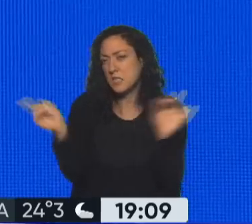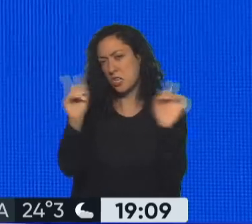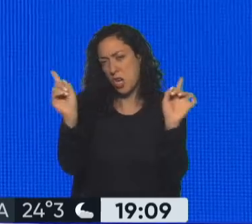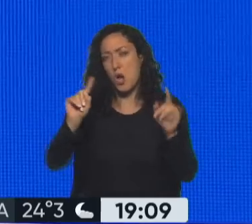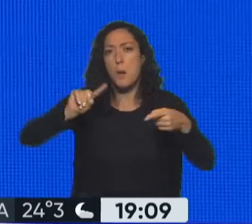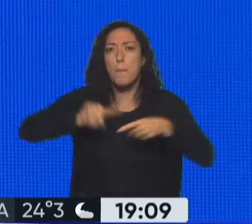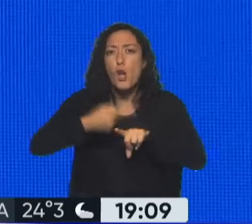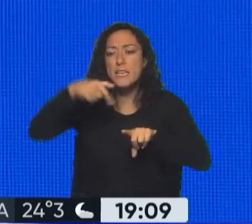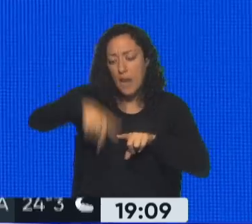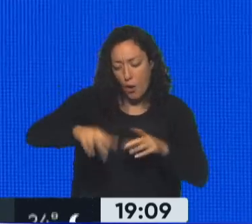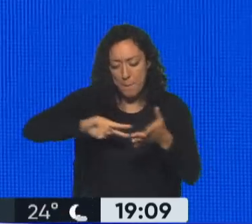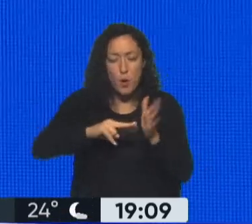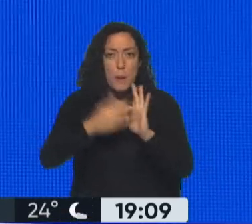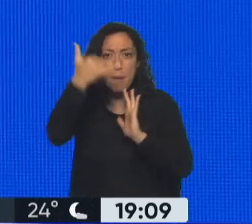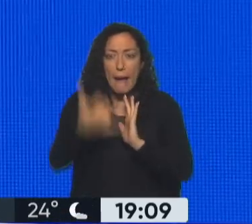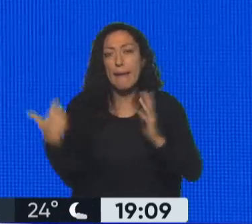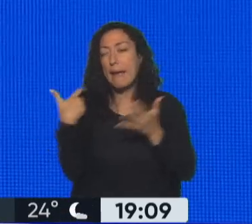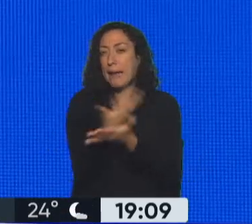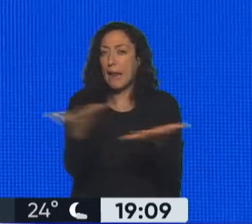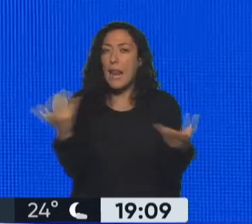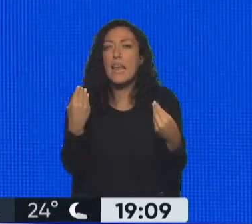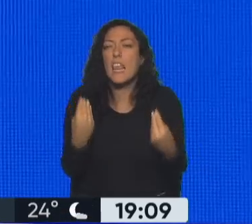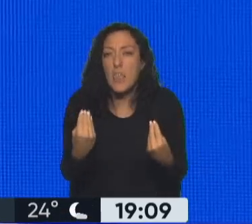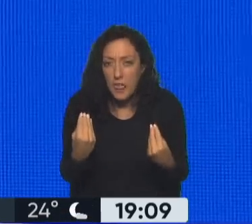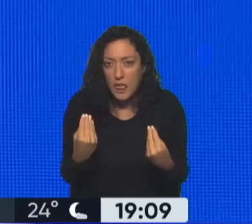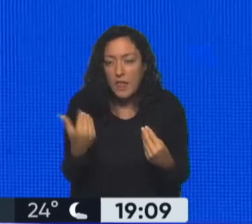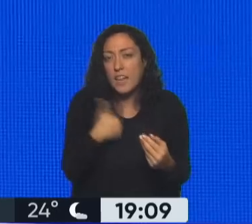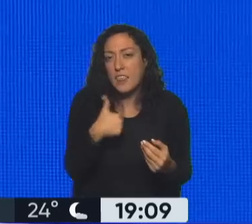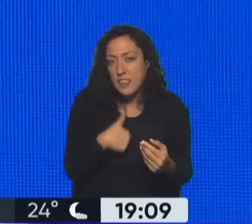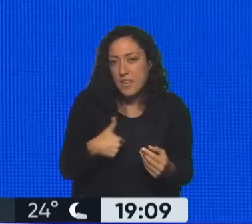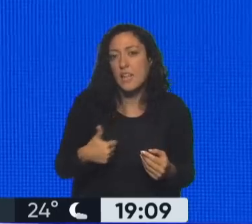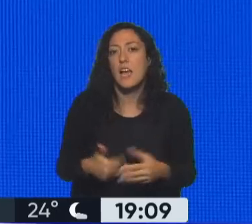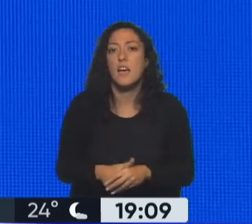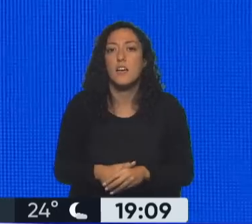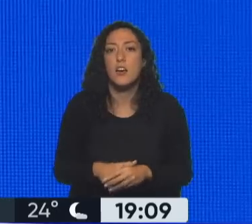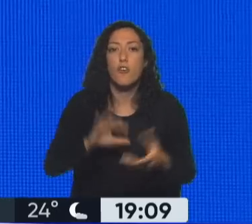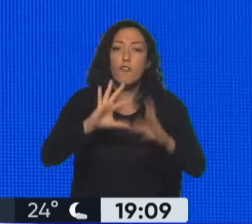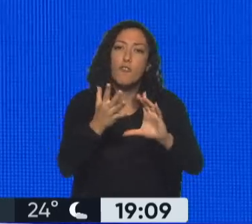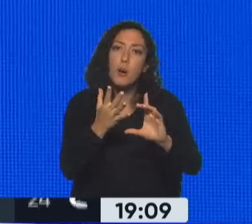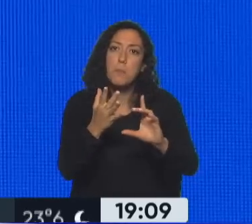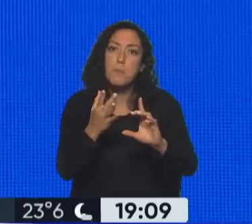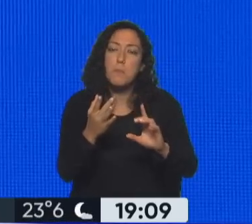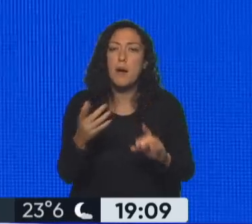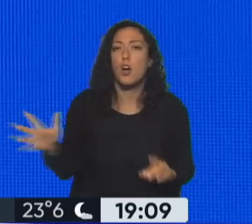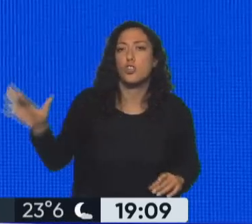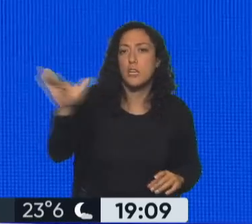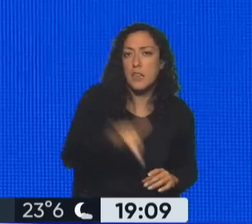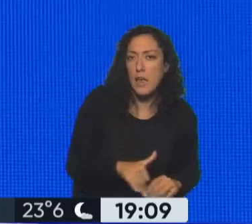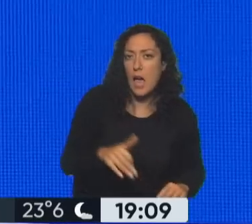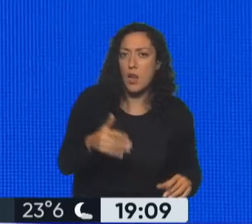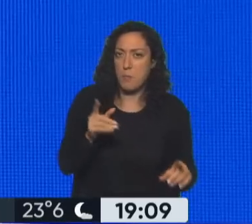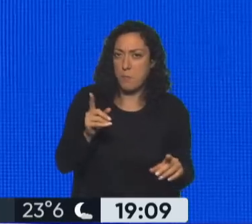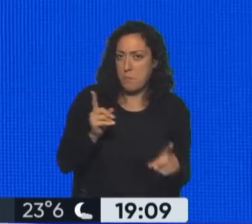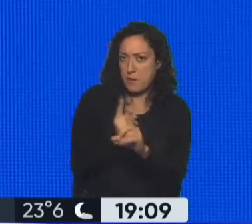la política, en general, en la República Argentina, nuestro trato personal y cotidiano, no solamente en la